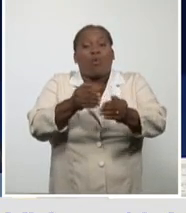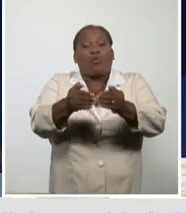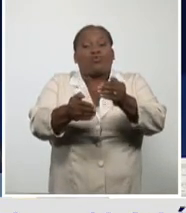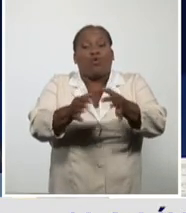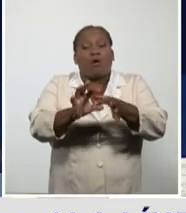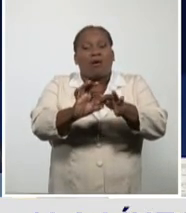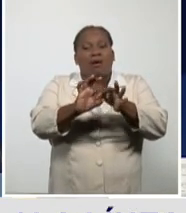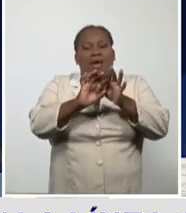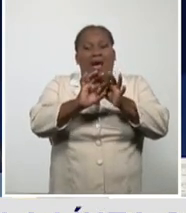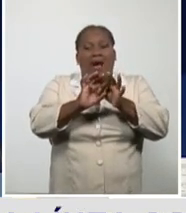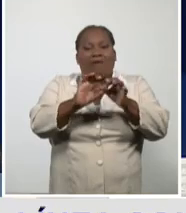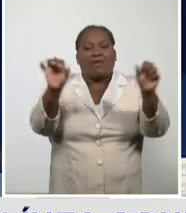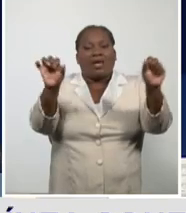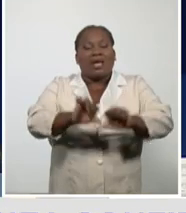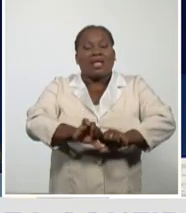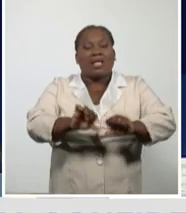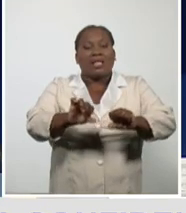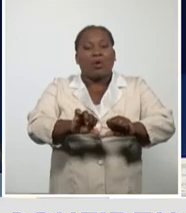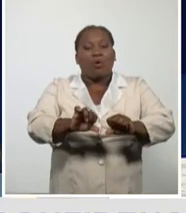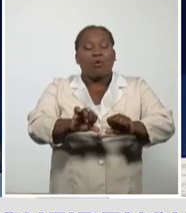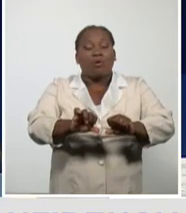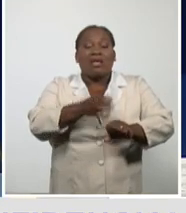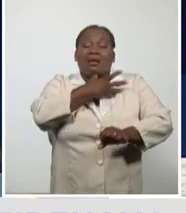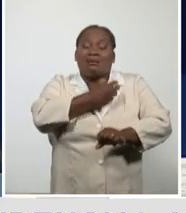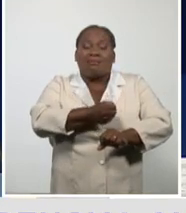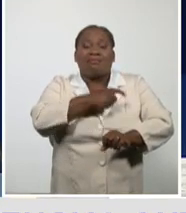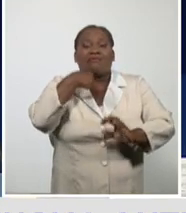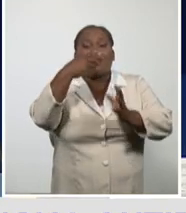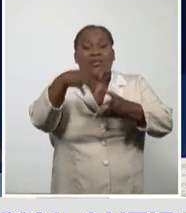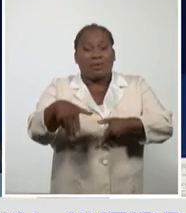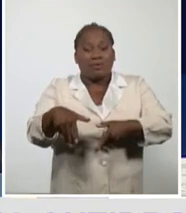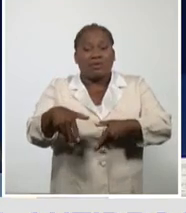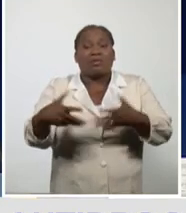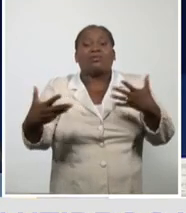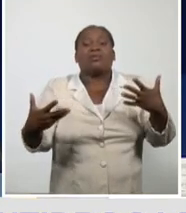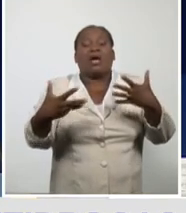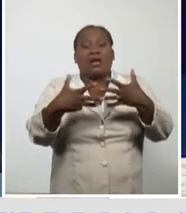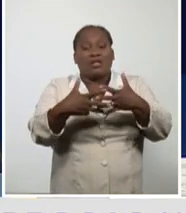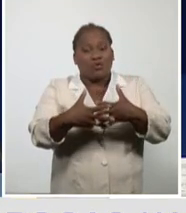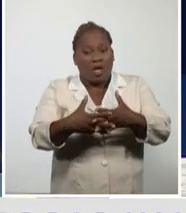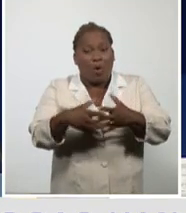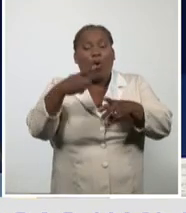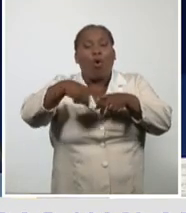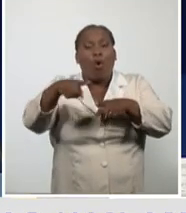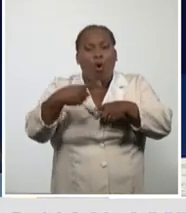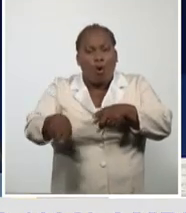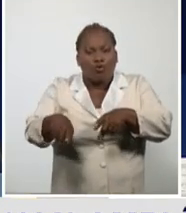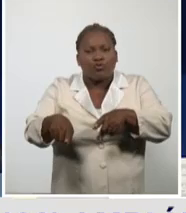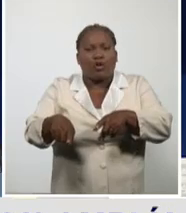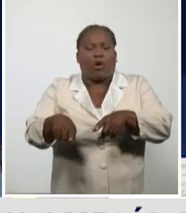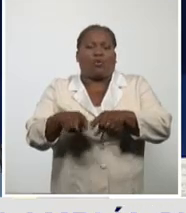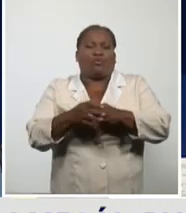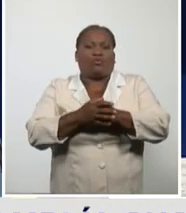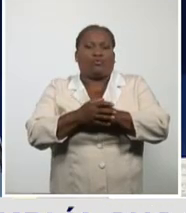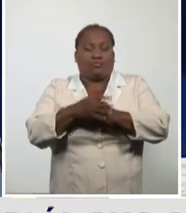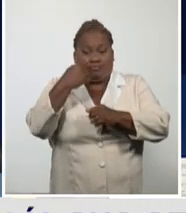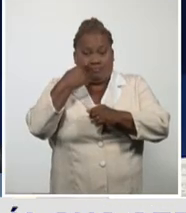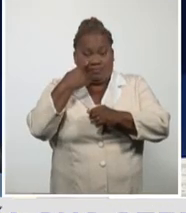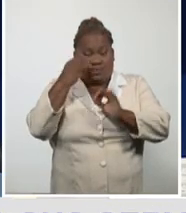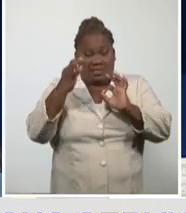crítico y lamentablemente fallecimiento, pues tiene un poco que ver con estos factores que estoy diciendo. Ahora, fíjense que aquí siempre